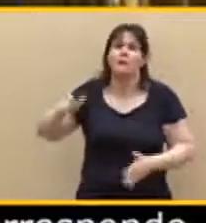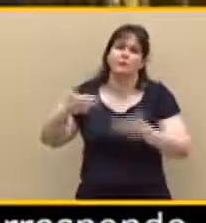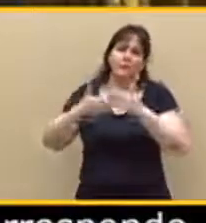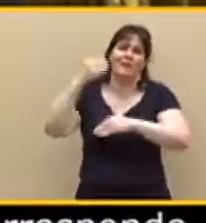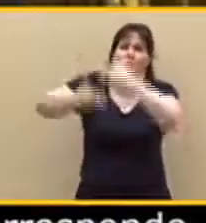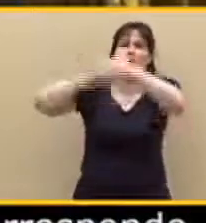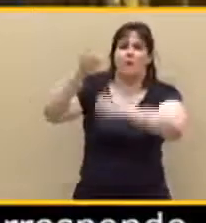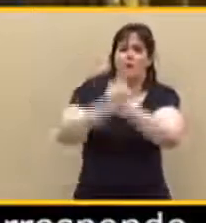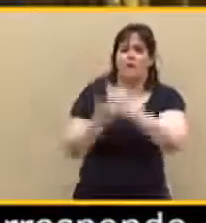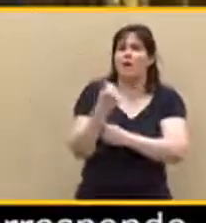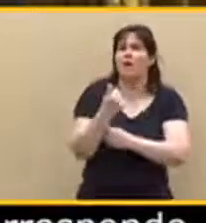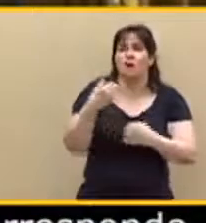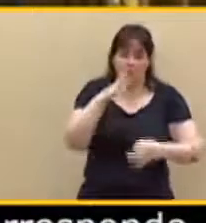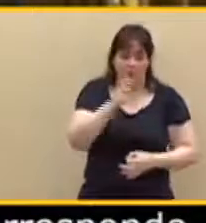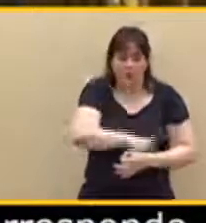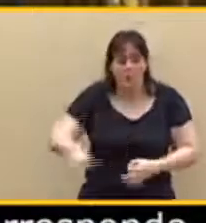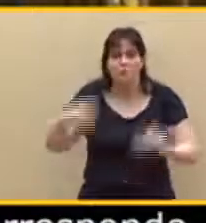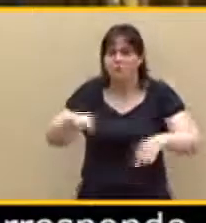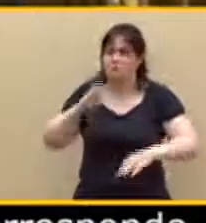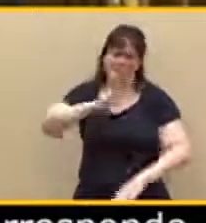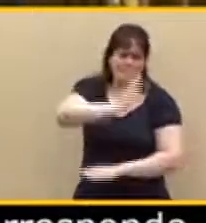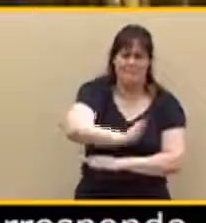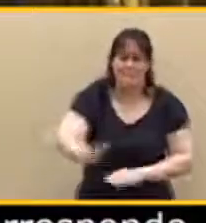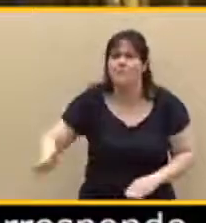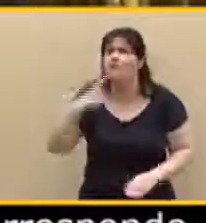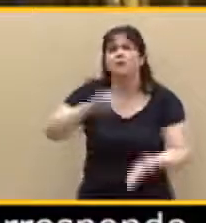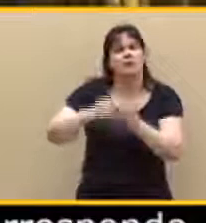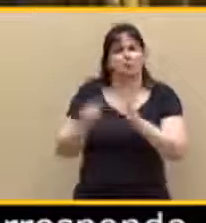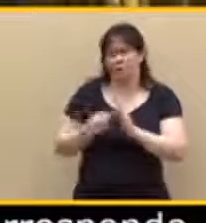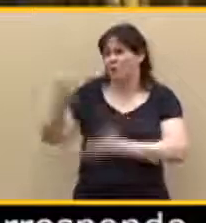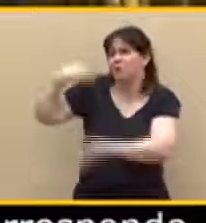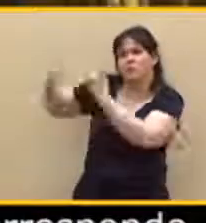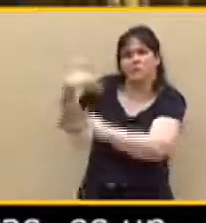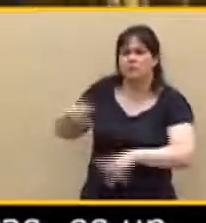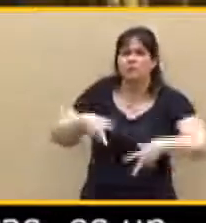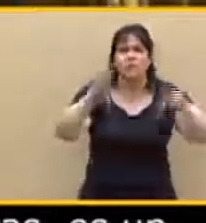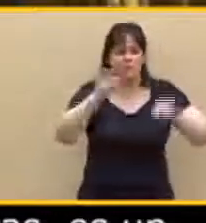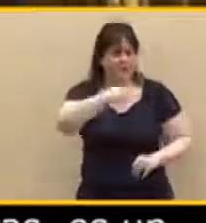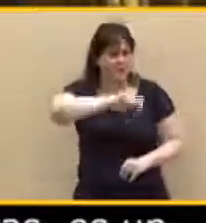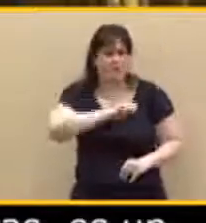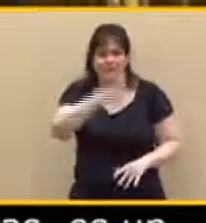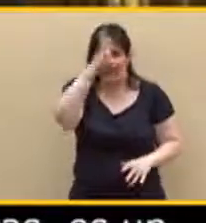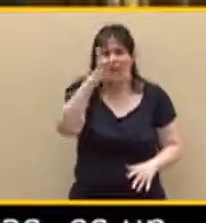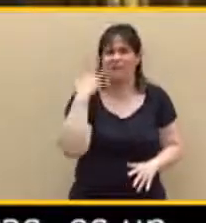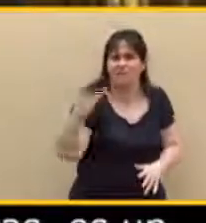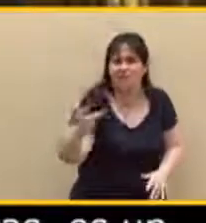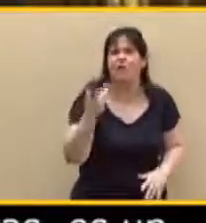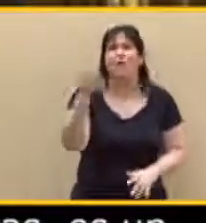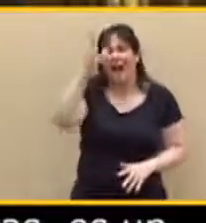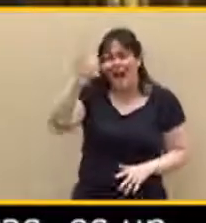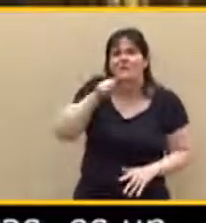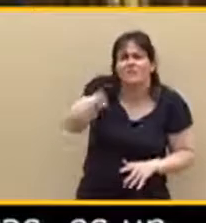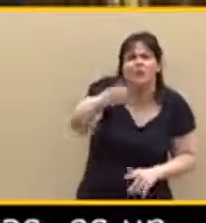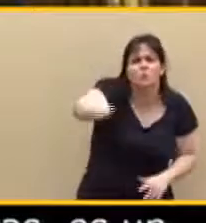sencilla es un proyecto del pasado. Se ha acabado, señorías. España está harta de que le roben. Está harta de que ustedes le roben. Y